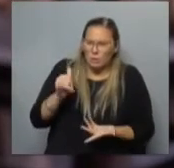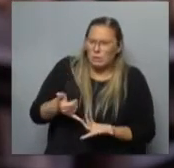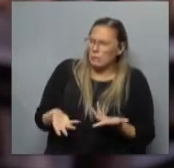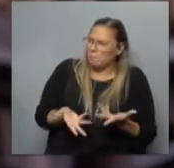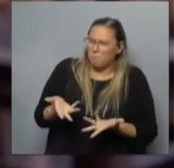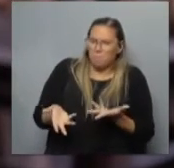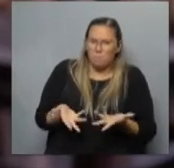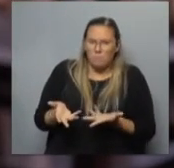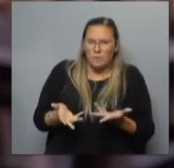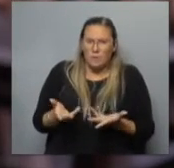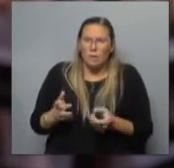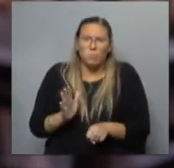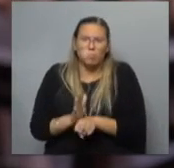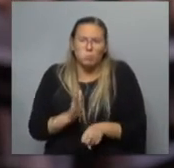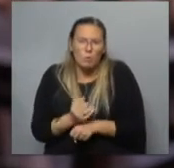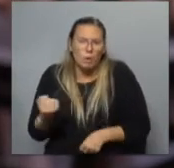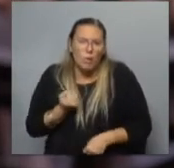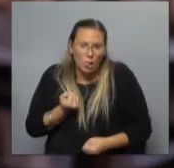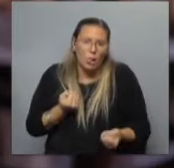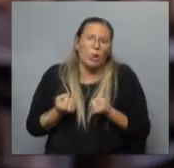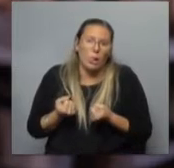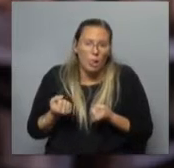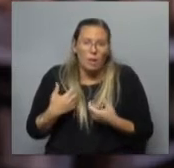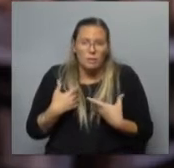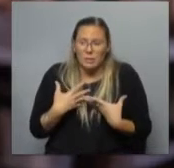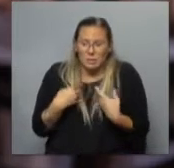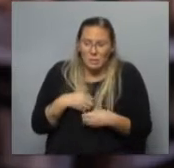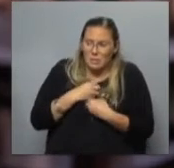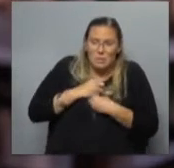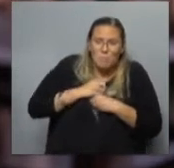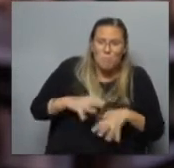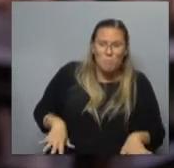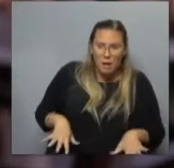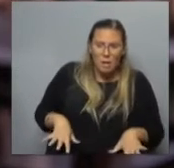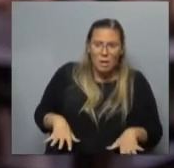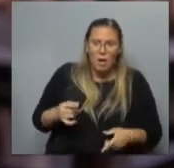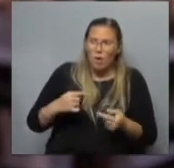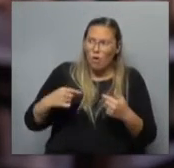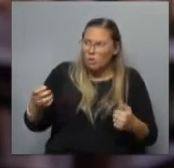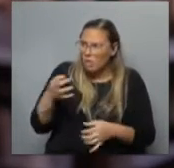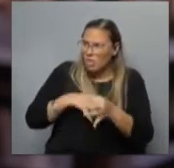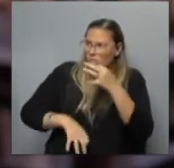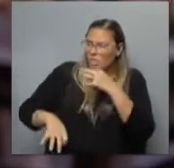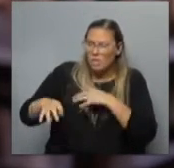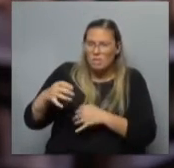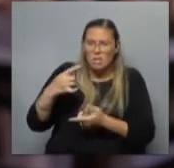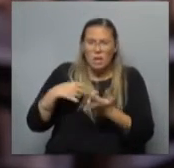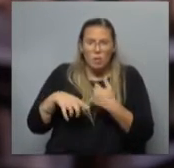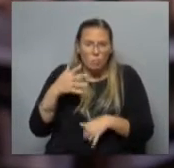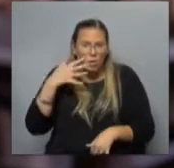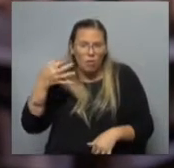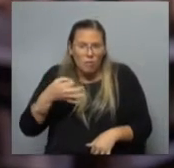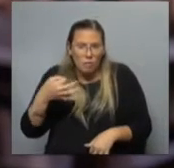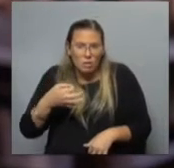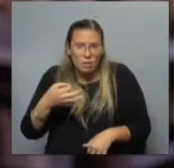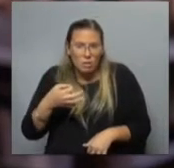como puñales porque te sentís mal con respecto a las cosas que te dicen, pero realmente,